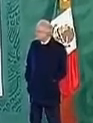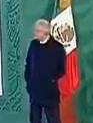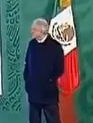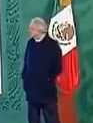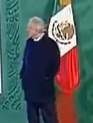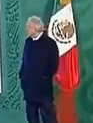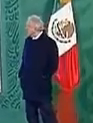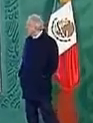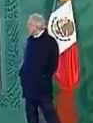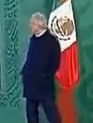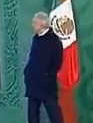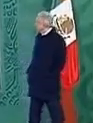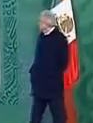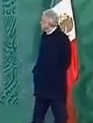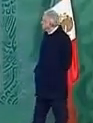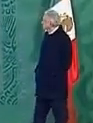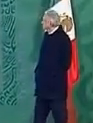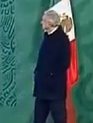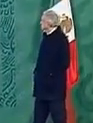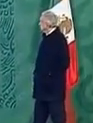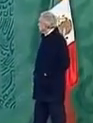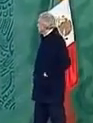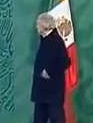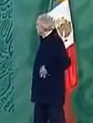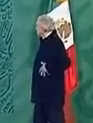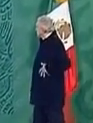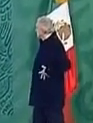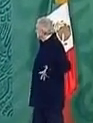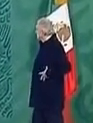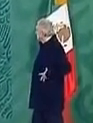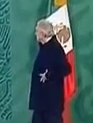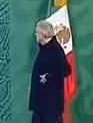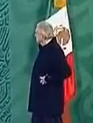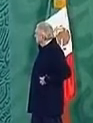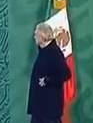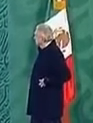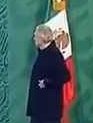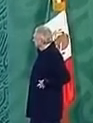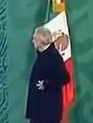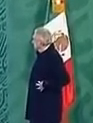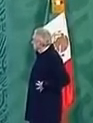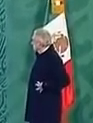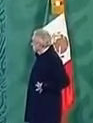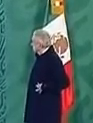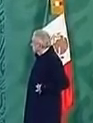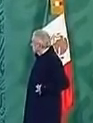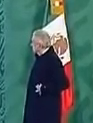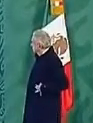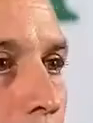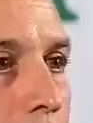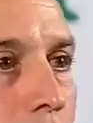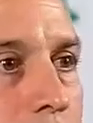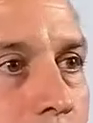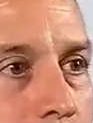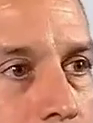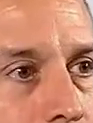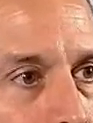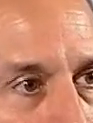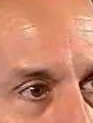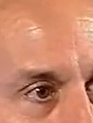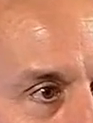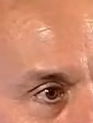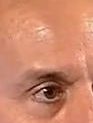Vemos en nuestra gráfica acostumbrada la curva epidémica de agregación semanal, cómo abrimos la semana todavía con una